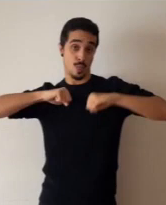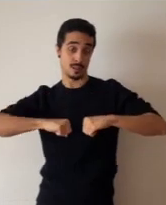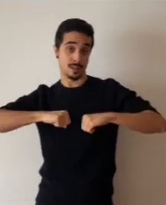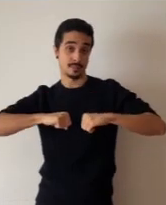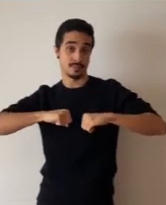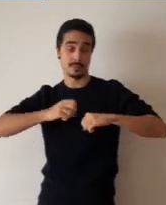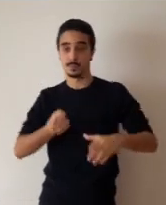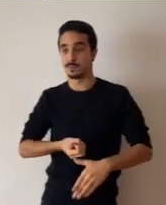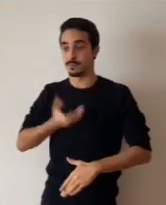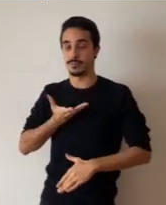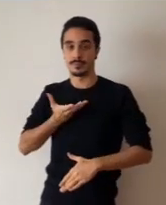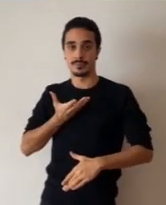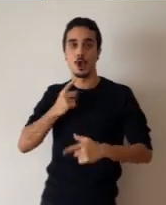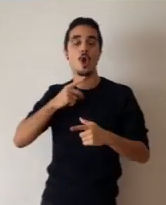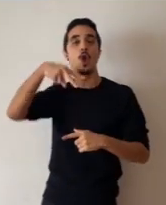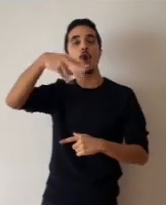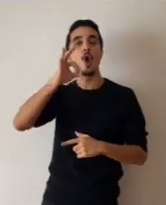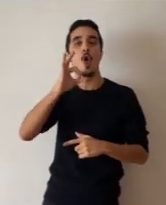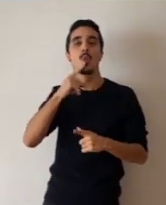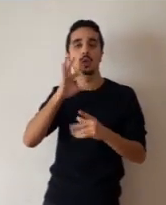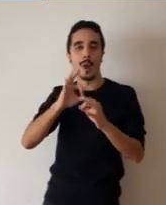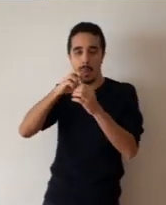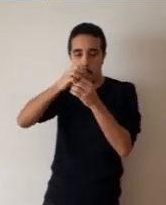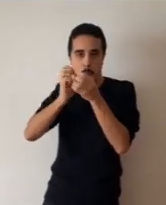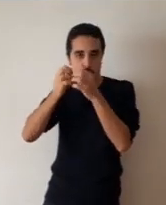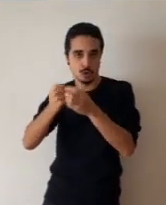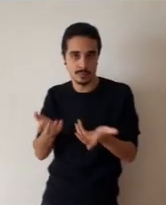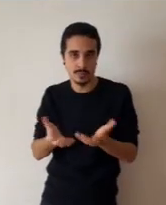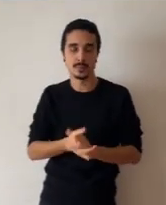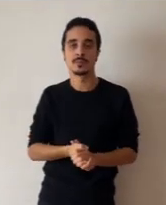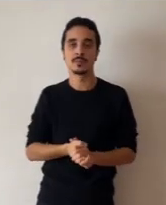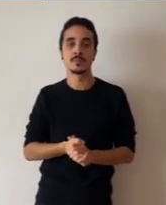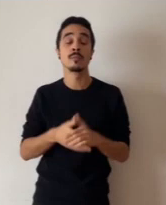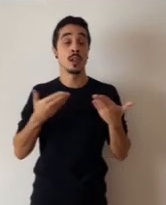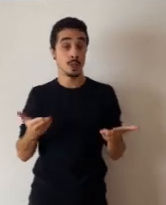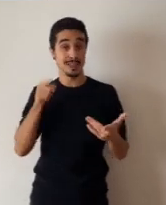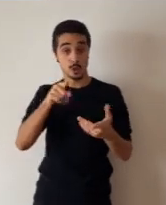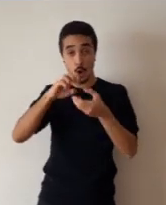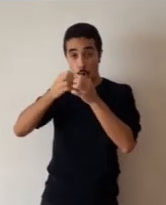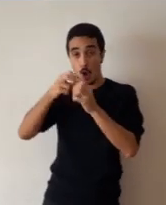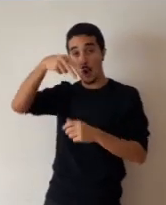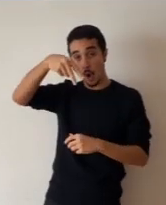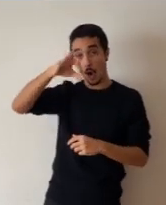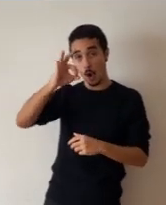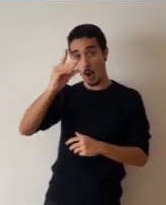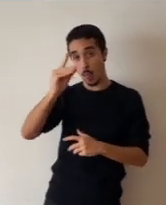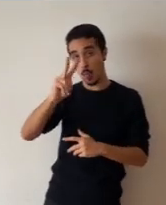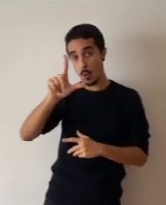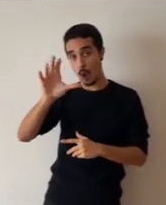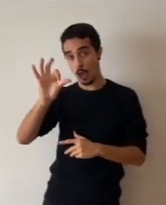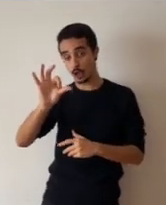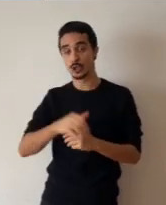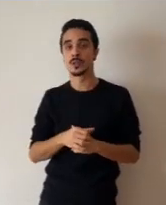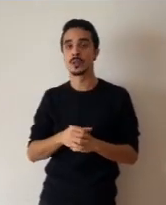en las personas adultas es a base de aparecerle nódulos, ¿no? O sea, como bollos. Y a veces, pues, esos nódulos,